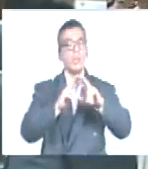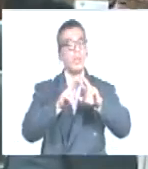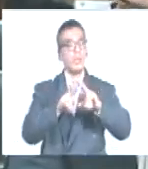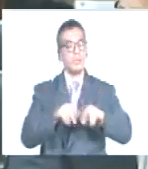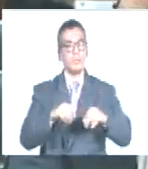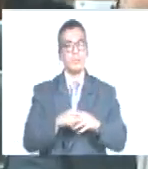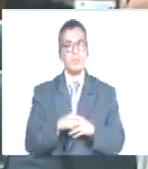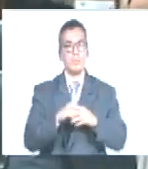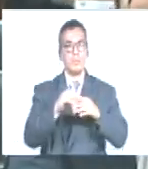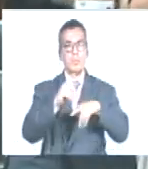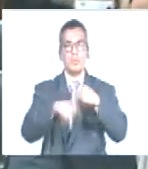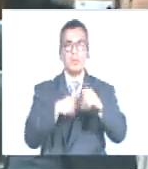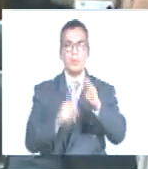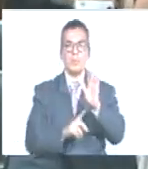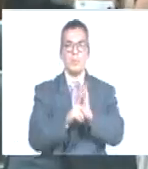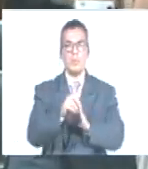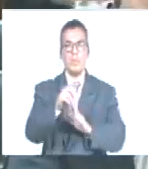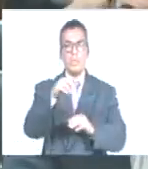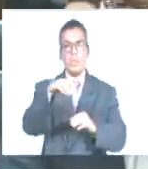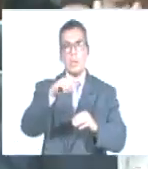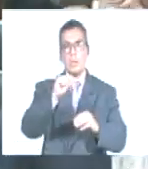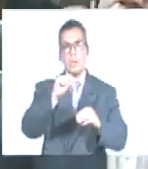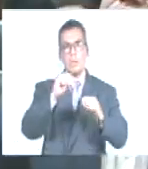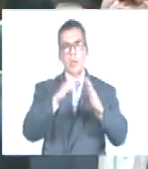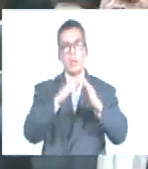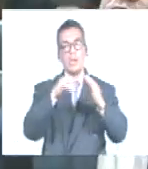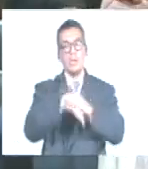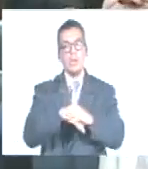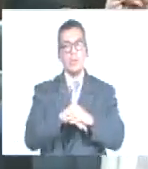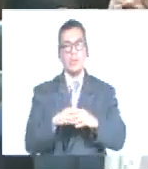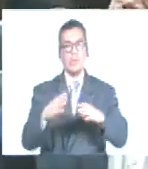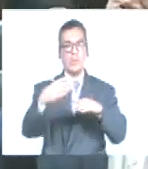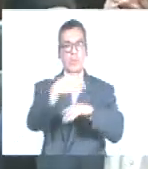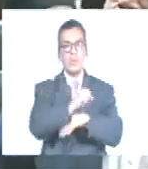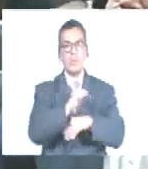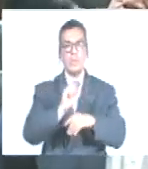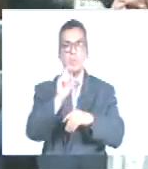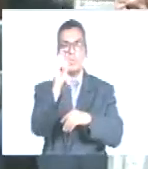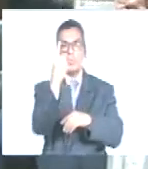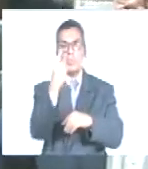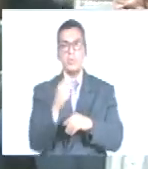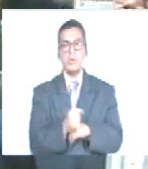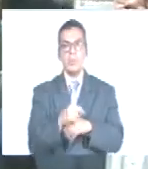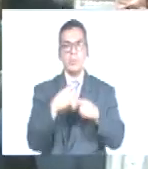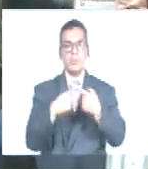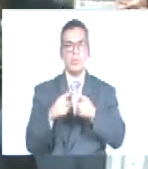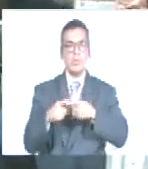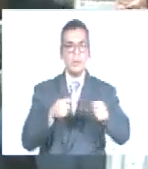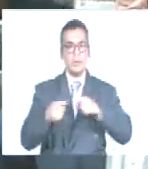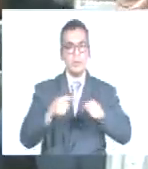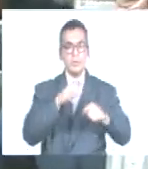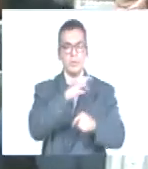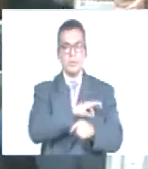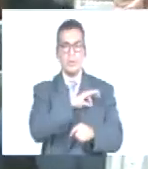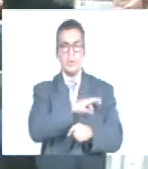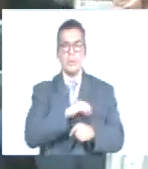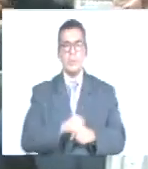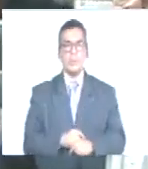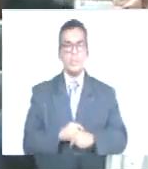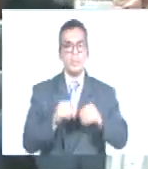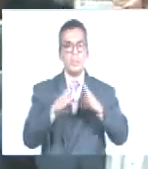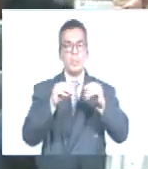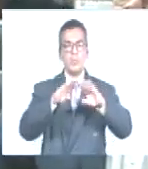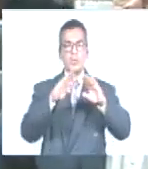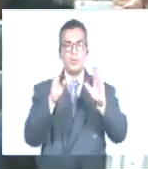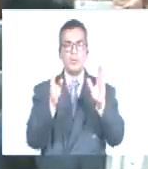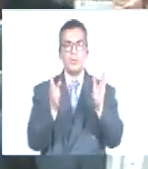Urbano. El Día Mundial del Hábitat ha sido una conquista principalmente de distintos movimientos sociales a nivel